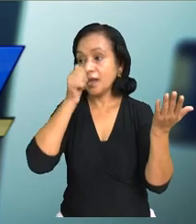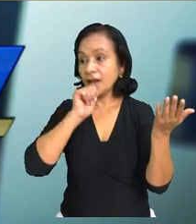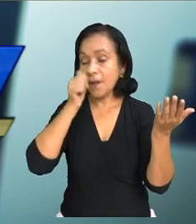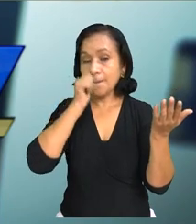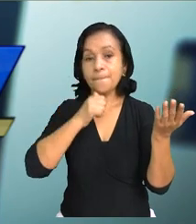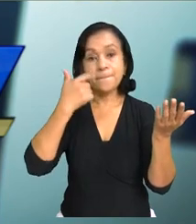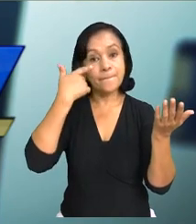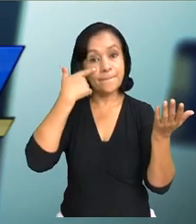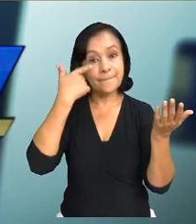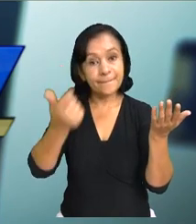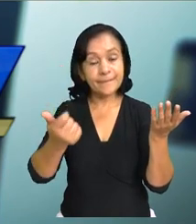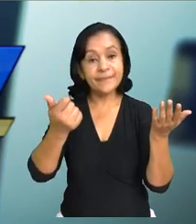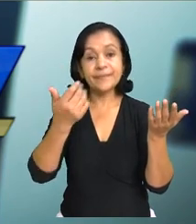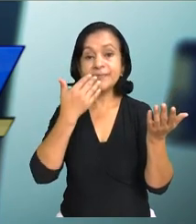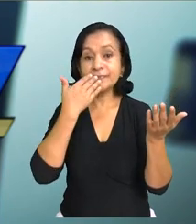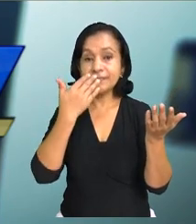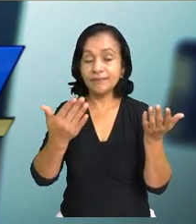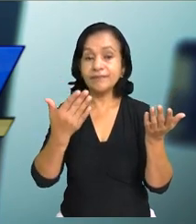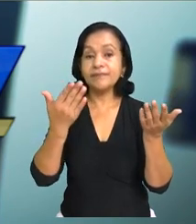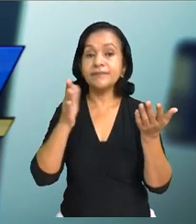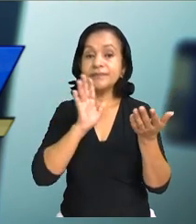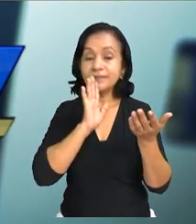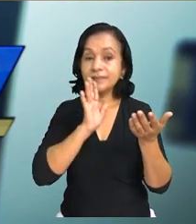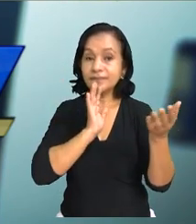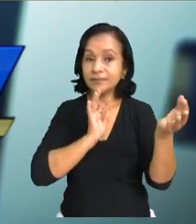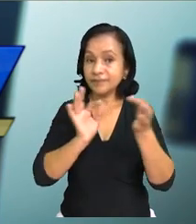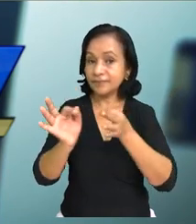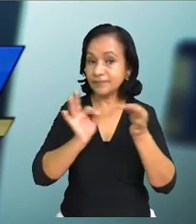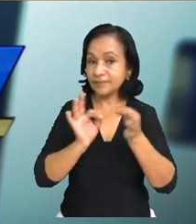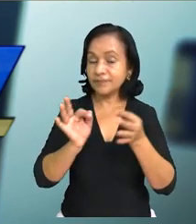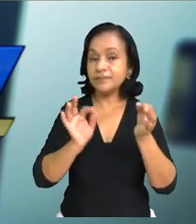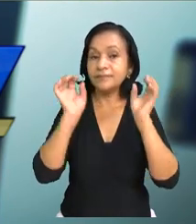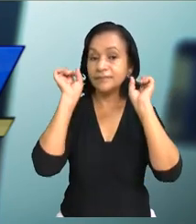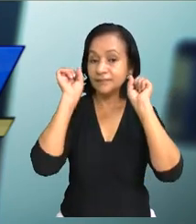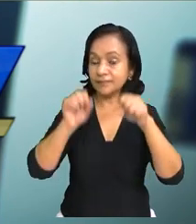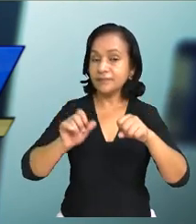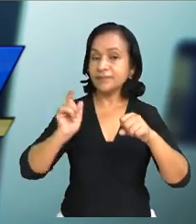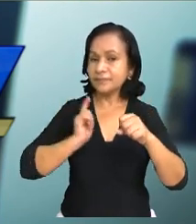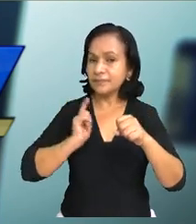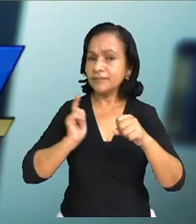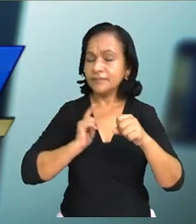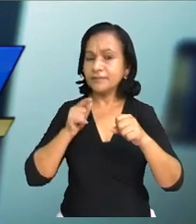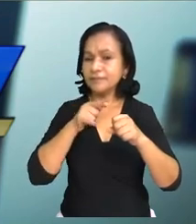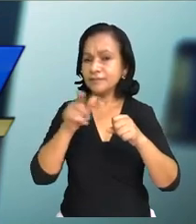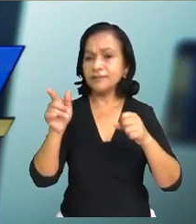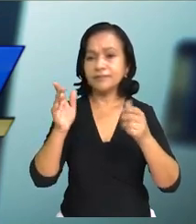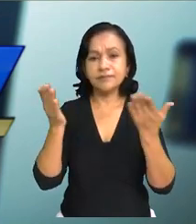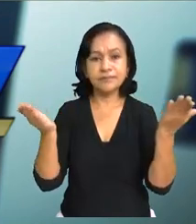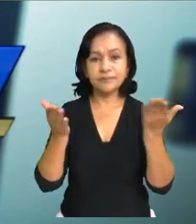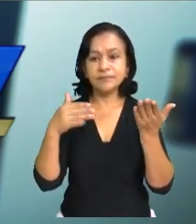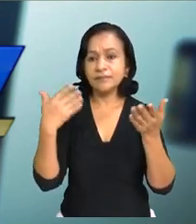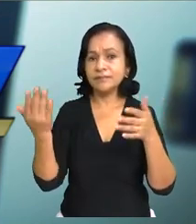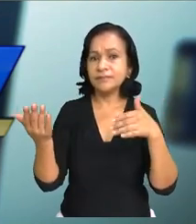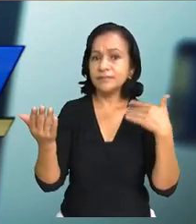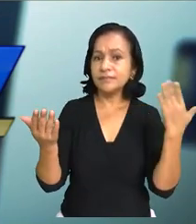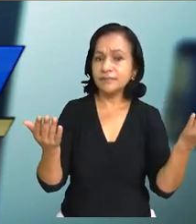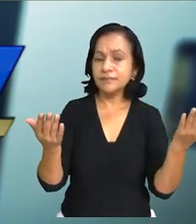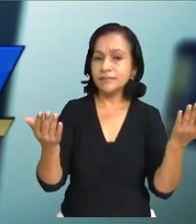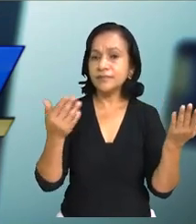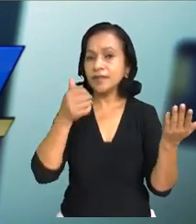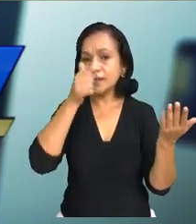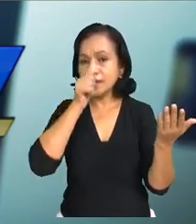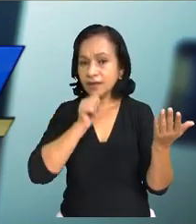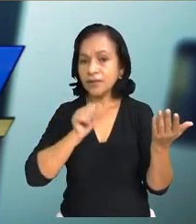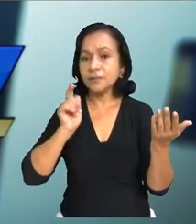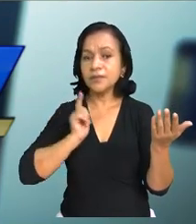conocer la calidad del agua de la que estás hablando, para poder tener claro cuál es la oferta de agua